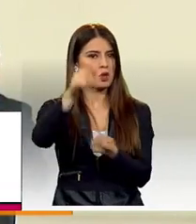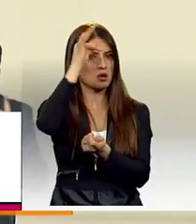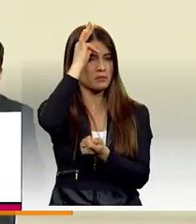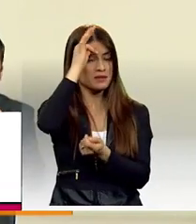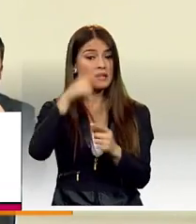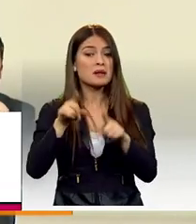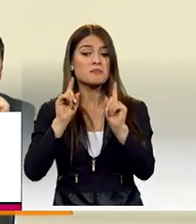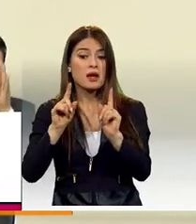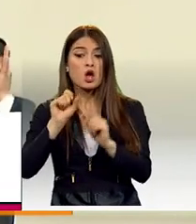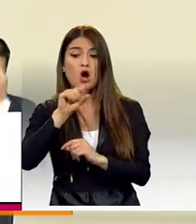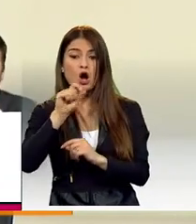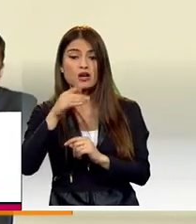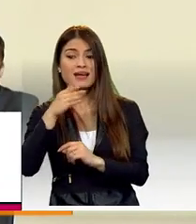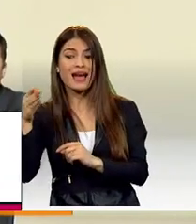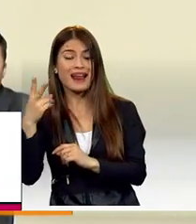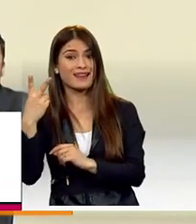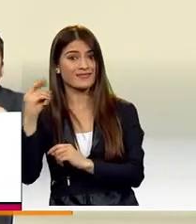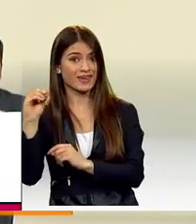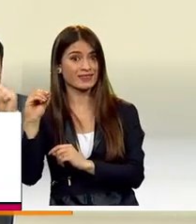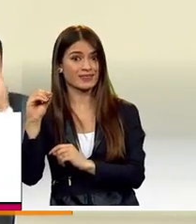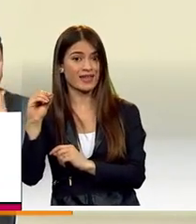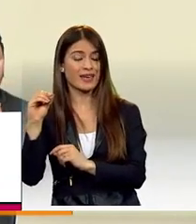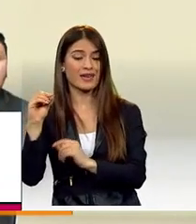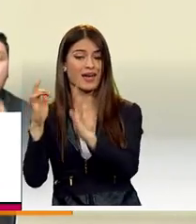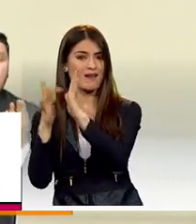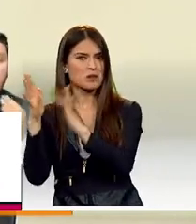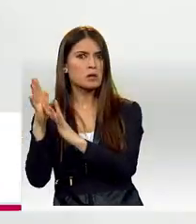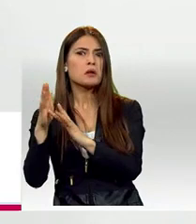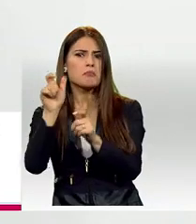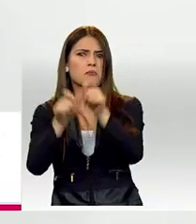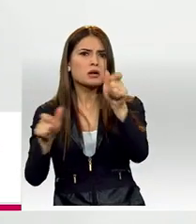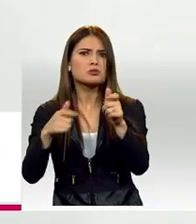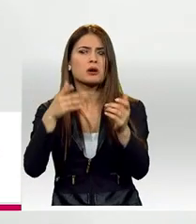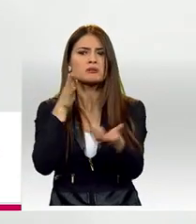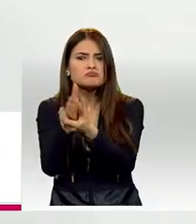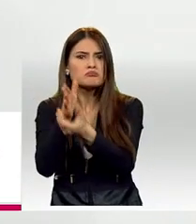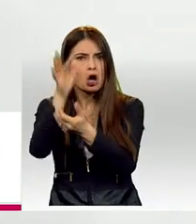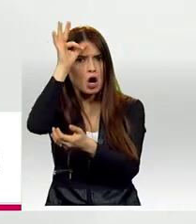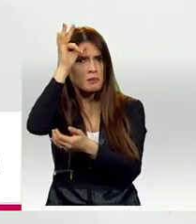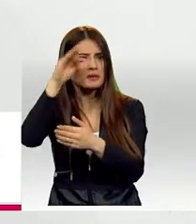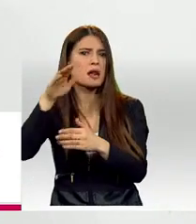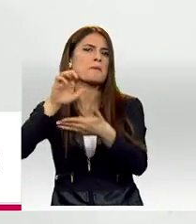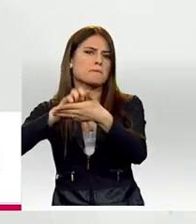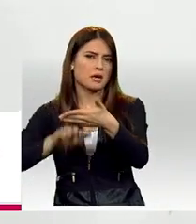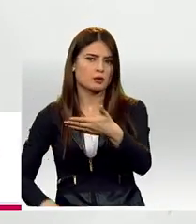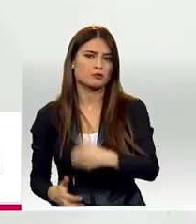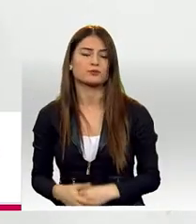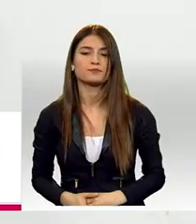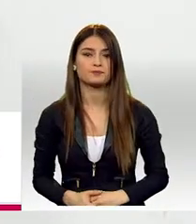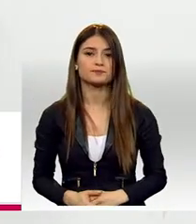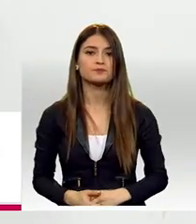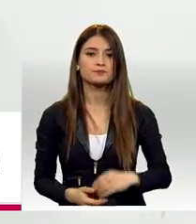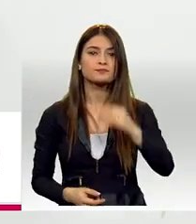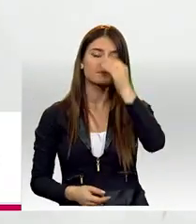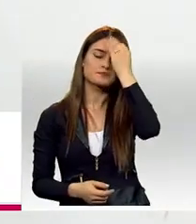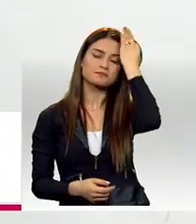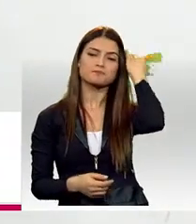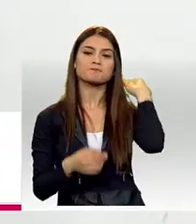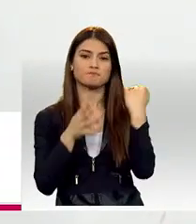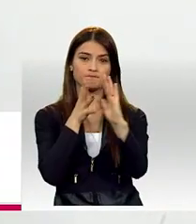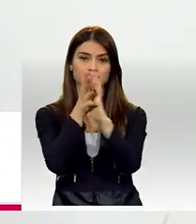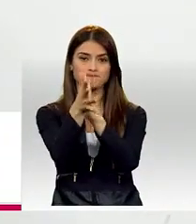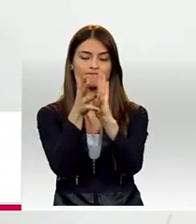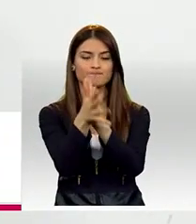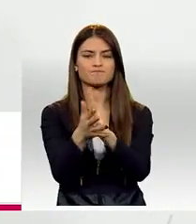personas hospitalizadas. Eso indica que este número ha ido bajando. Esto no es una victoria. Esto es sencillamente